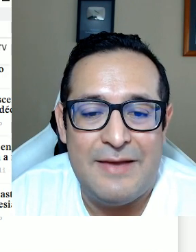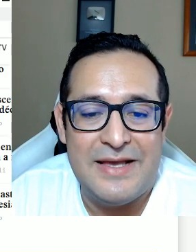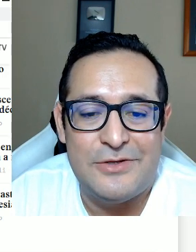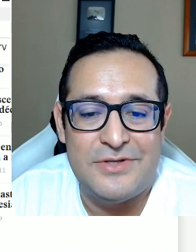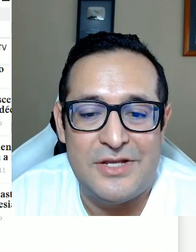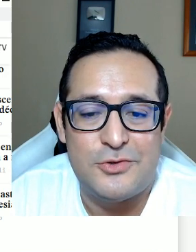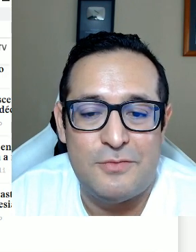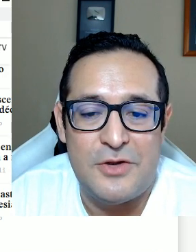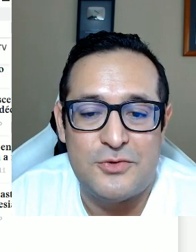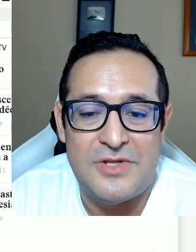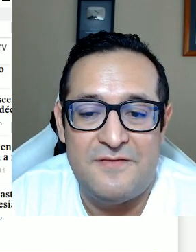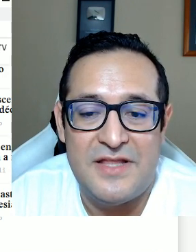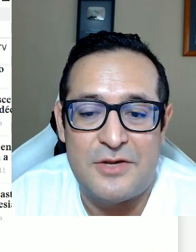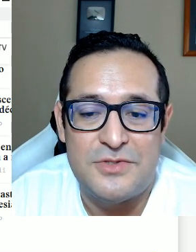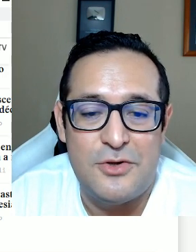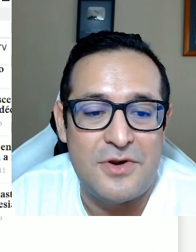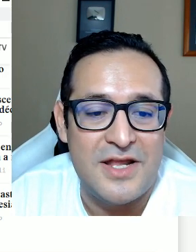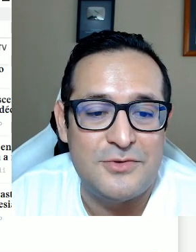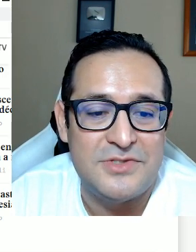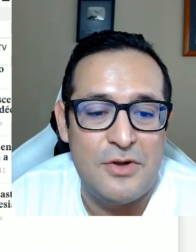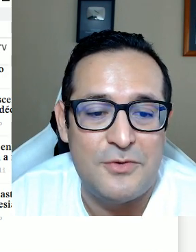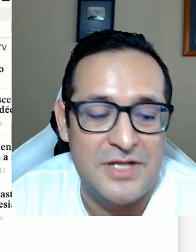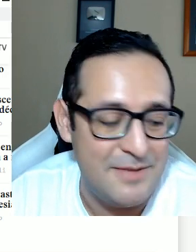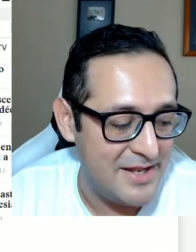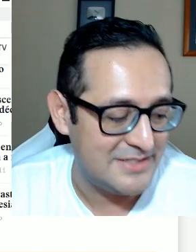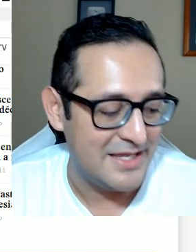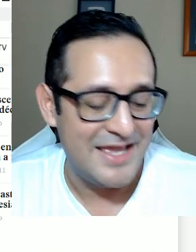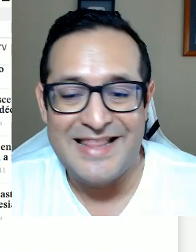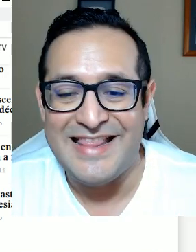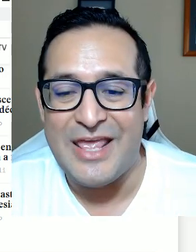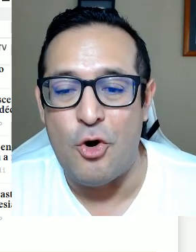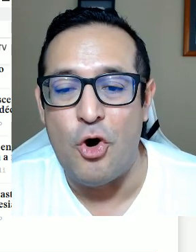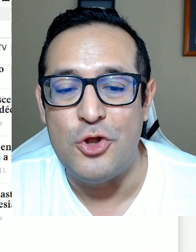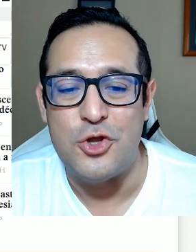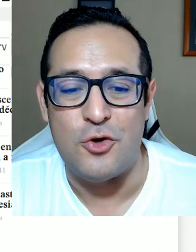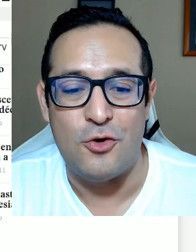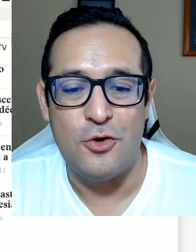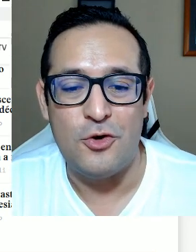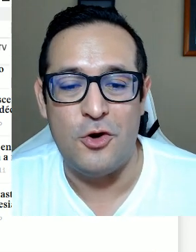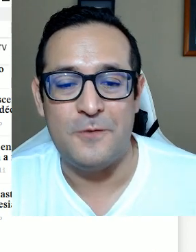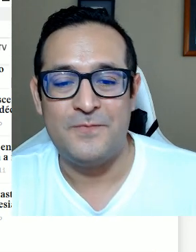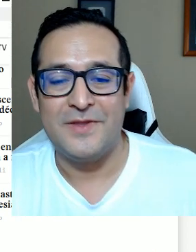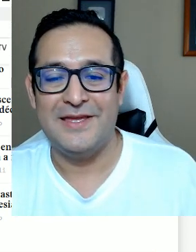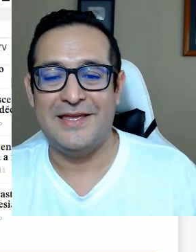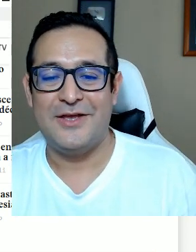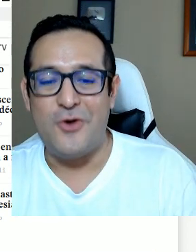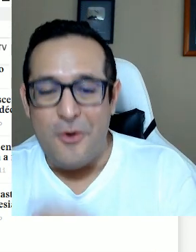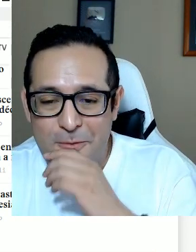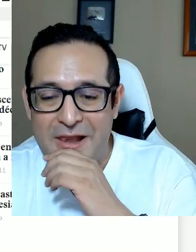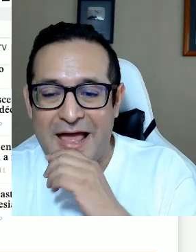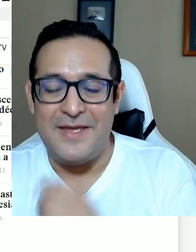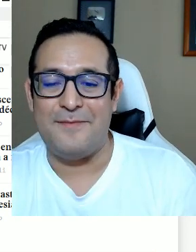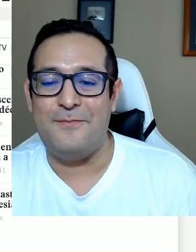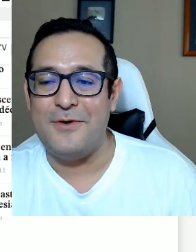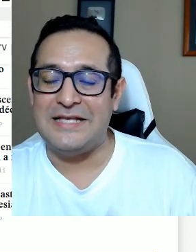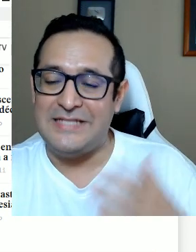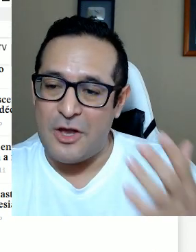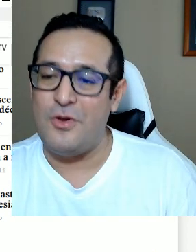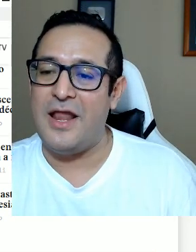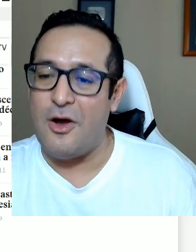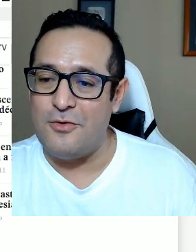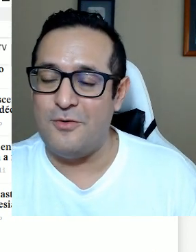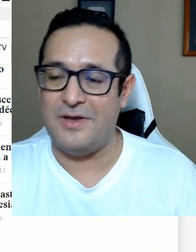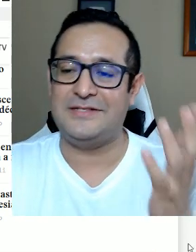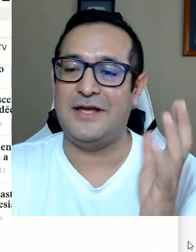la base los derechos humanos con el fin de reducir los riesgos de nuevos crímenes de odio no como la aven porque